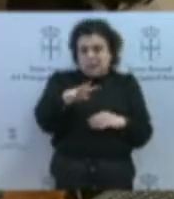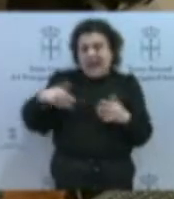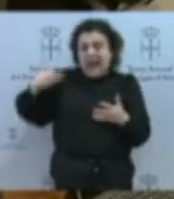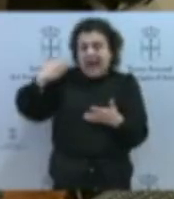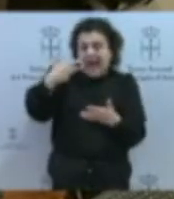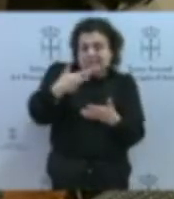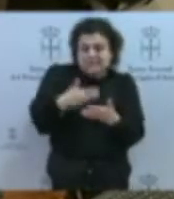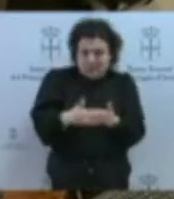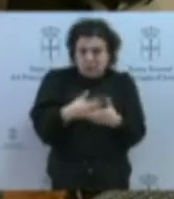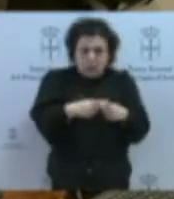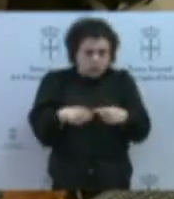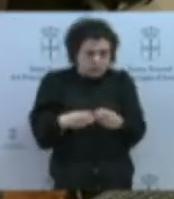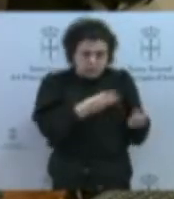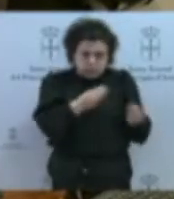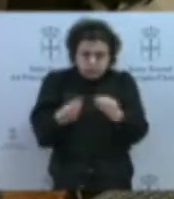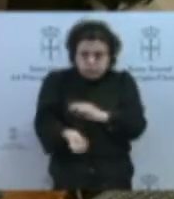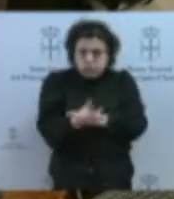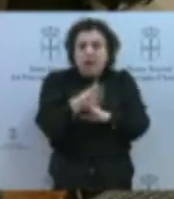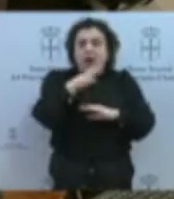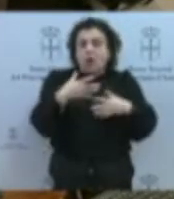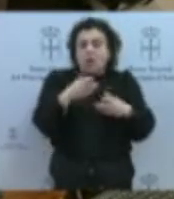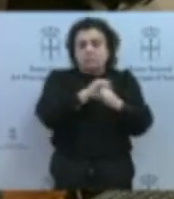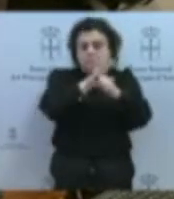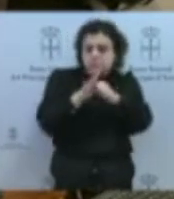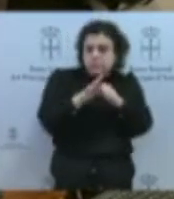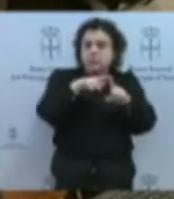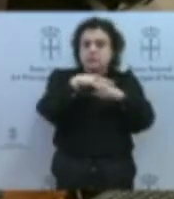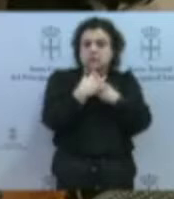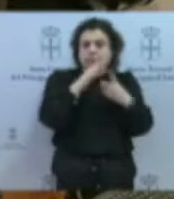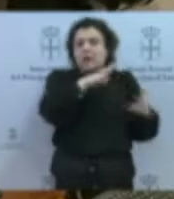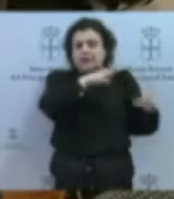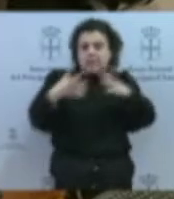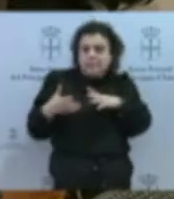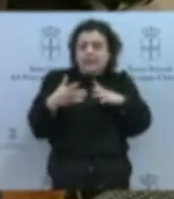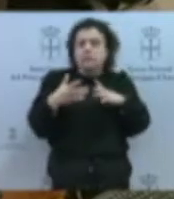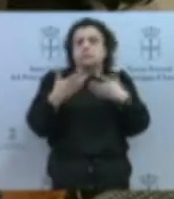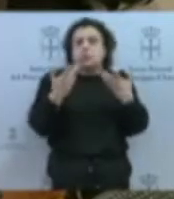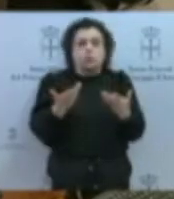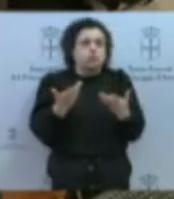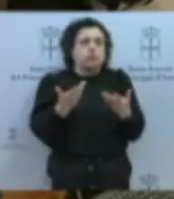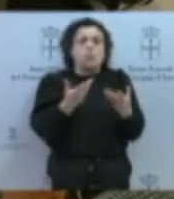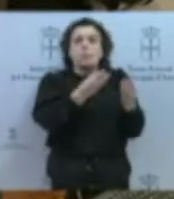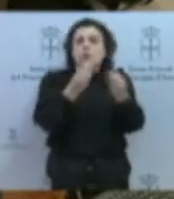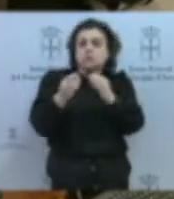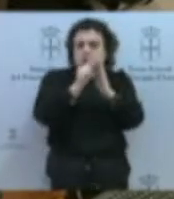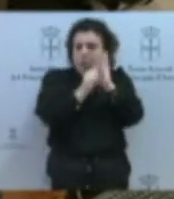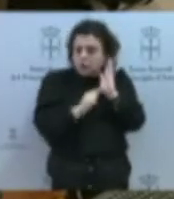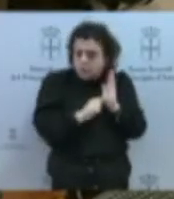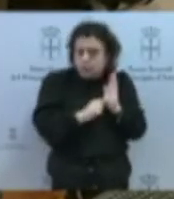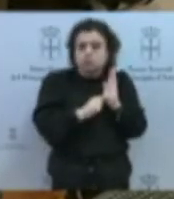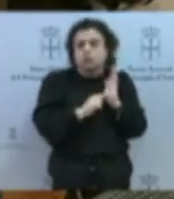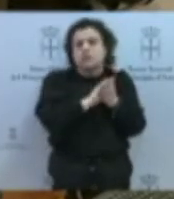e inmersas en una pandemia que también ha transformado y ha modificado muchos de aquellos puntos o muchos de los puntos que se acordaron en aquel momento. He de decirles que en el